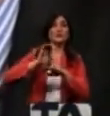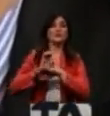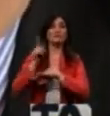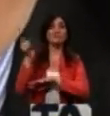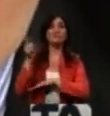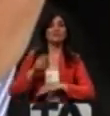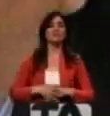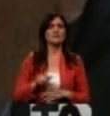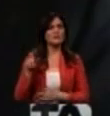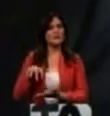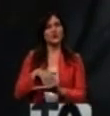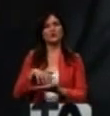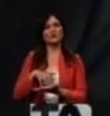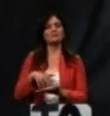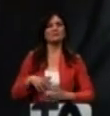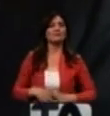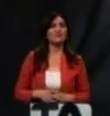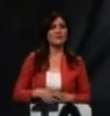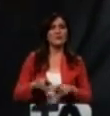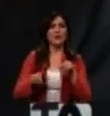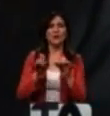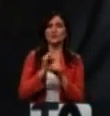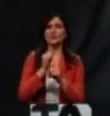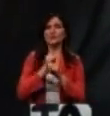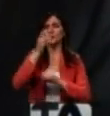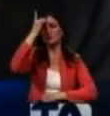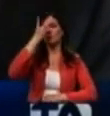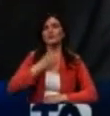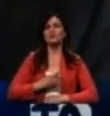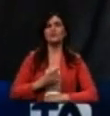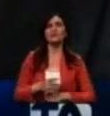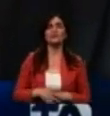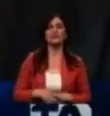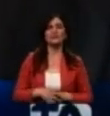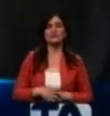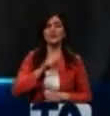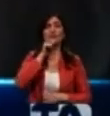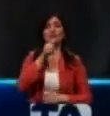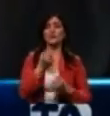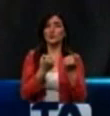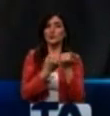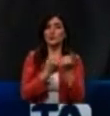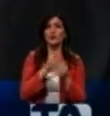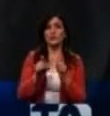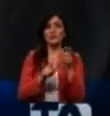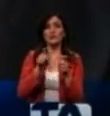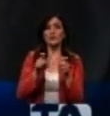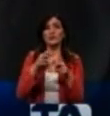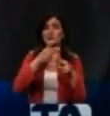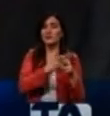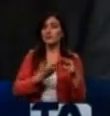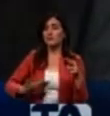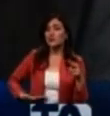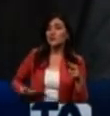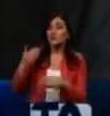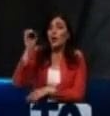le salta una duda. Esa posición que tomaron ciertas instituciones se debió a la falta de apoyo popular del expresidente